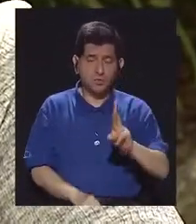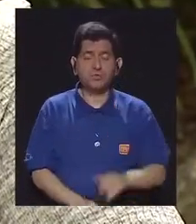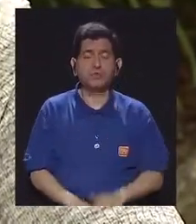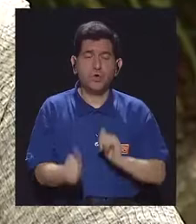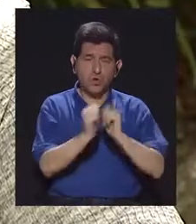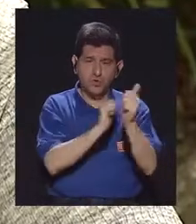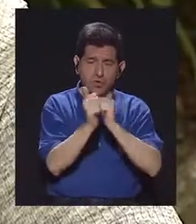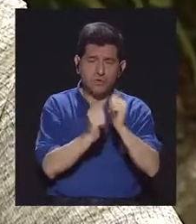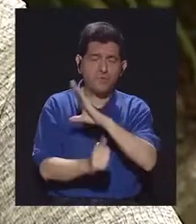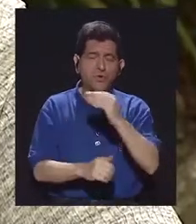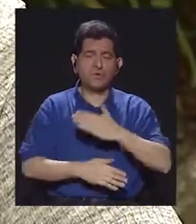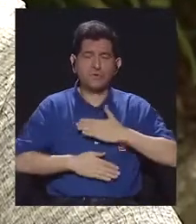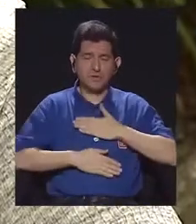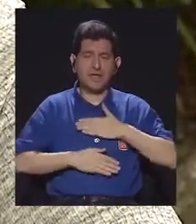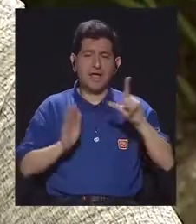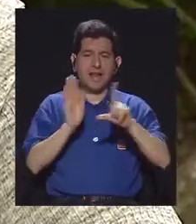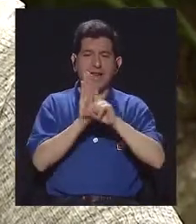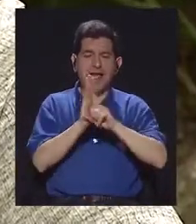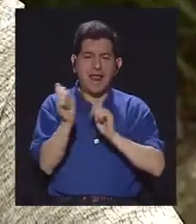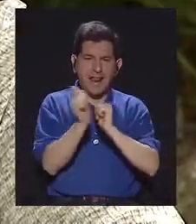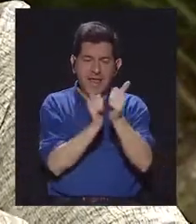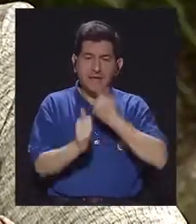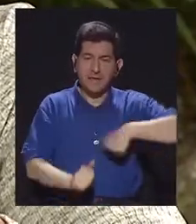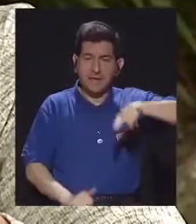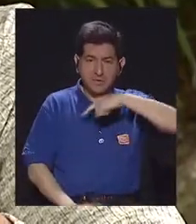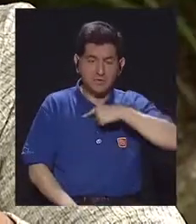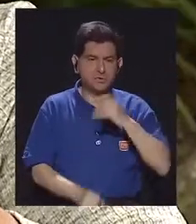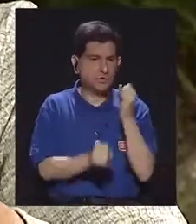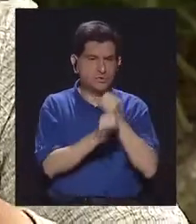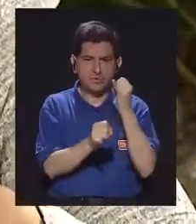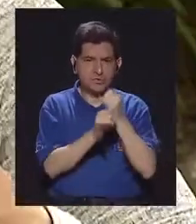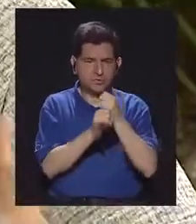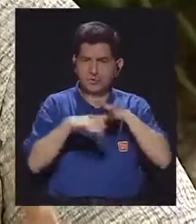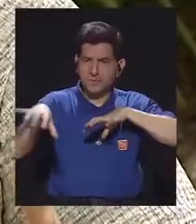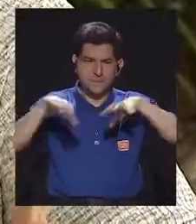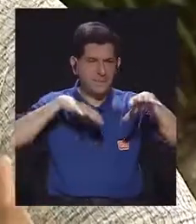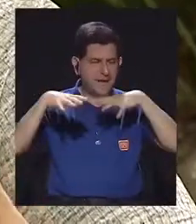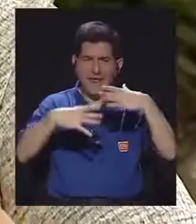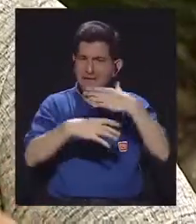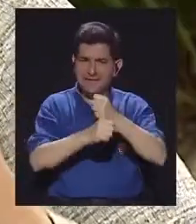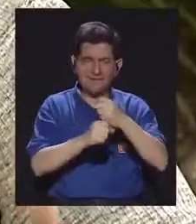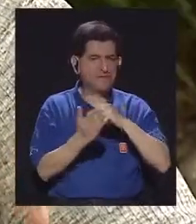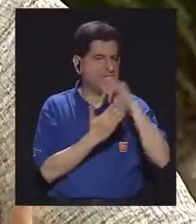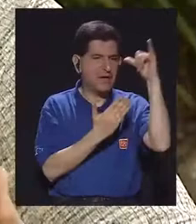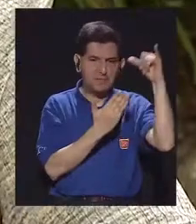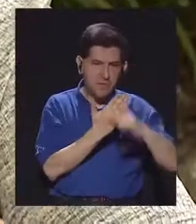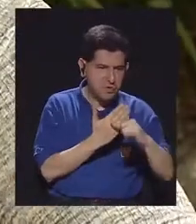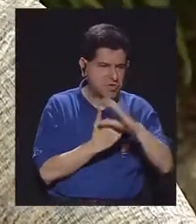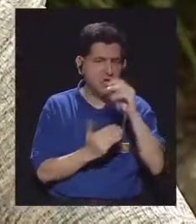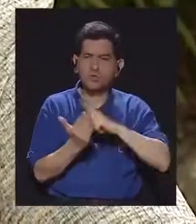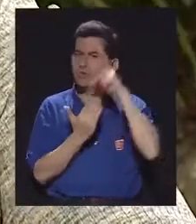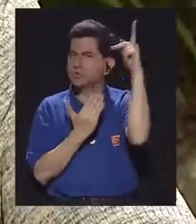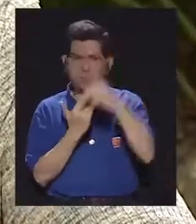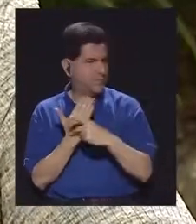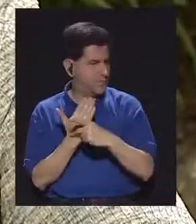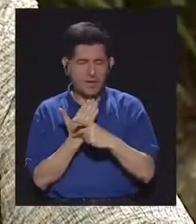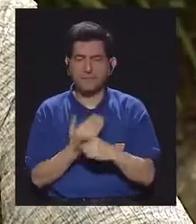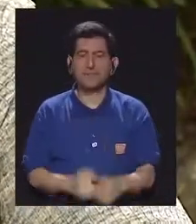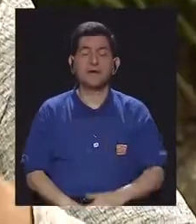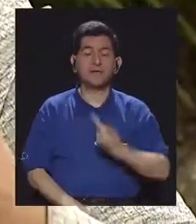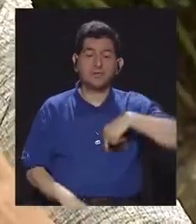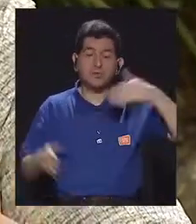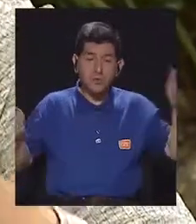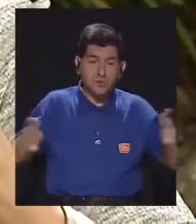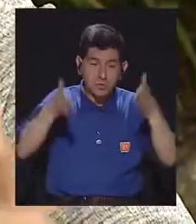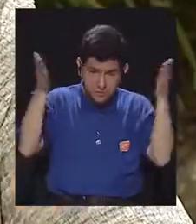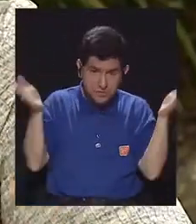Recreación. La ley del deporte es muy clara. Nosotros no somos una institución para hacer actividades o para hacer proyectos o para hacer programas, sino más bien